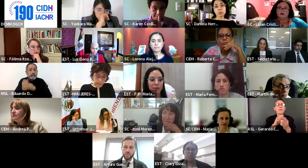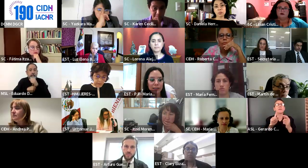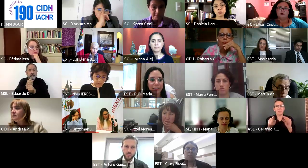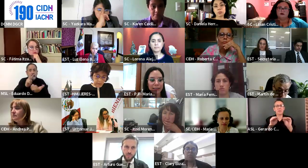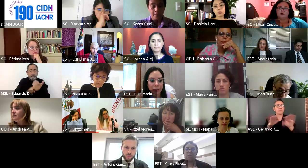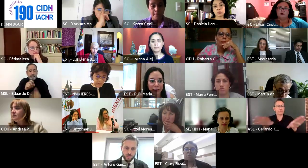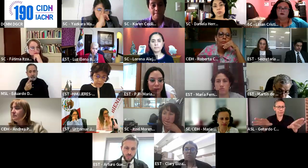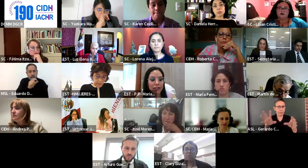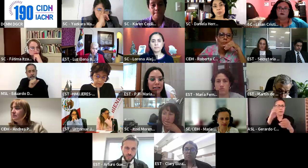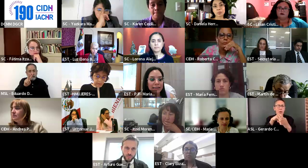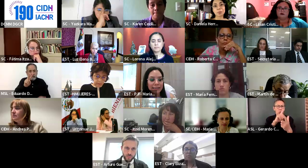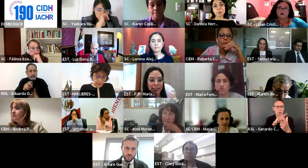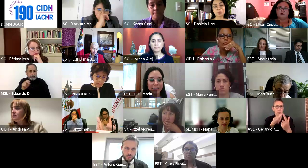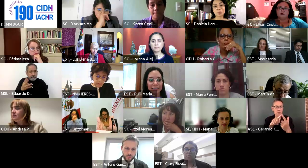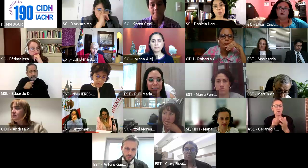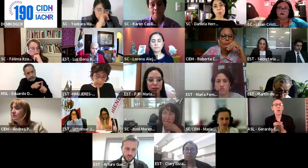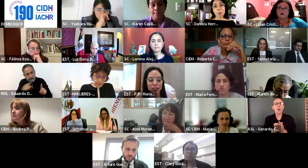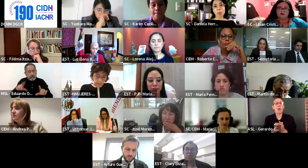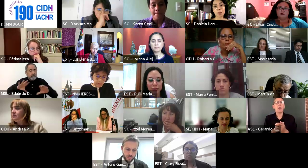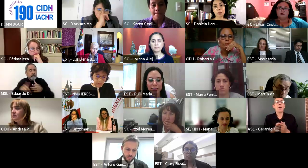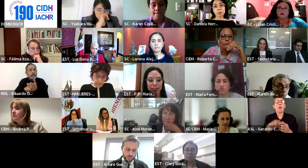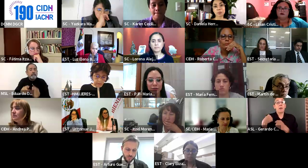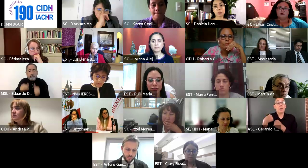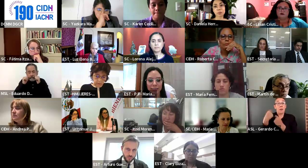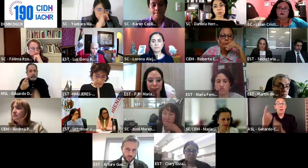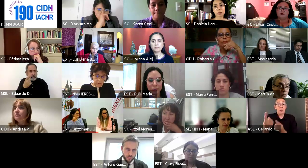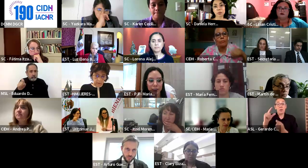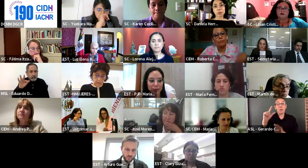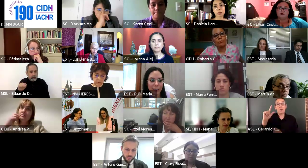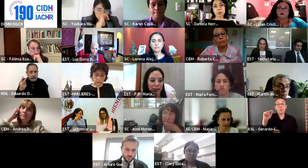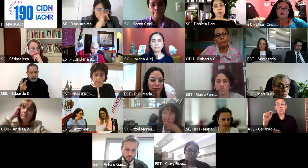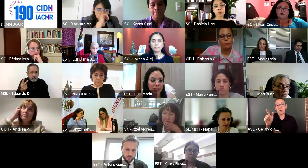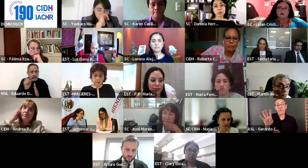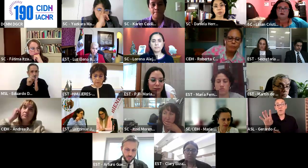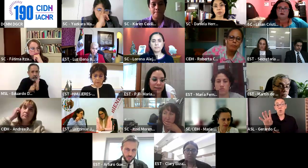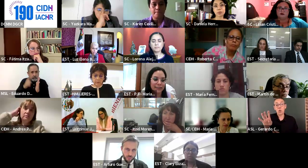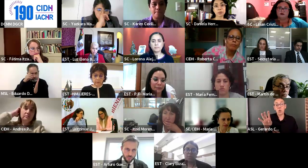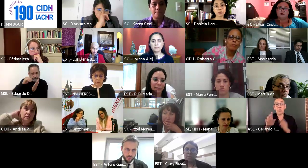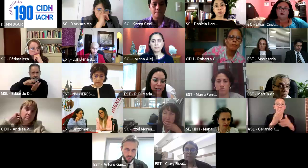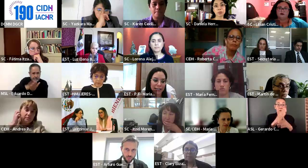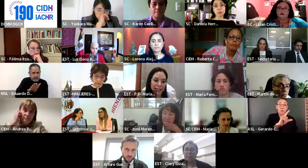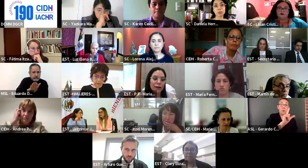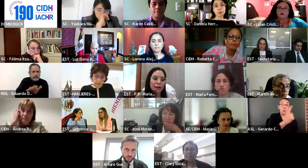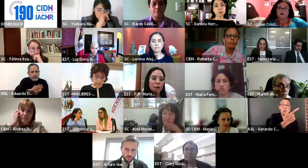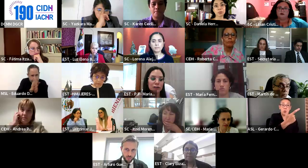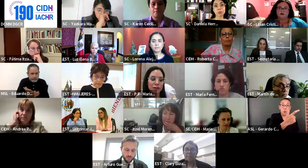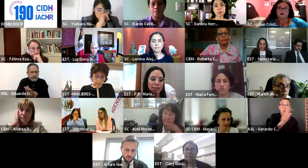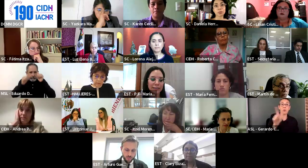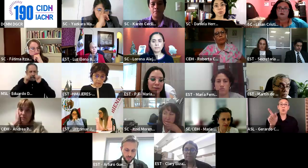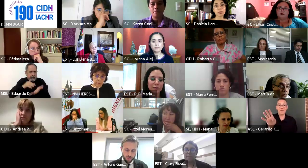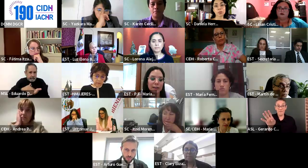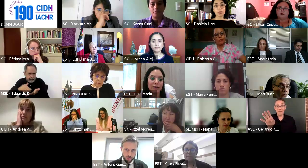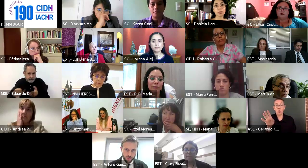2021 y 2024, se han atendido 142 solicitudes para documentos en sistema braille,